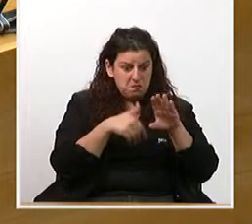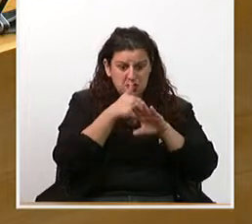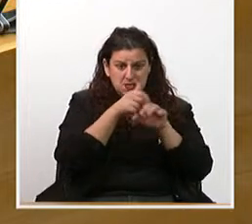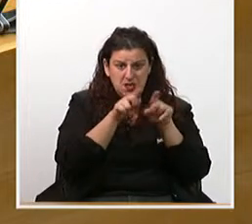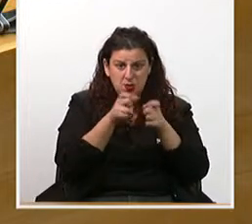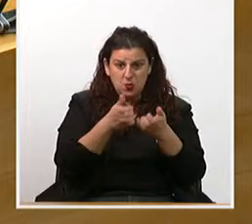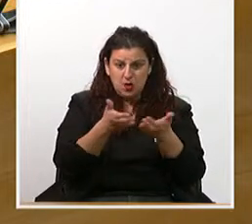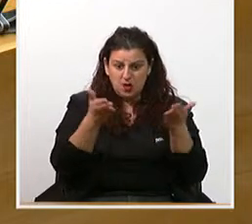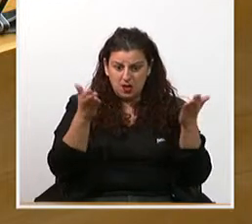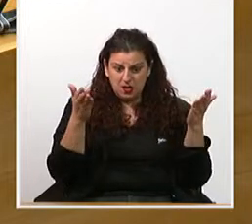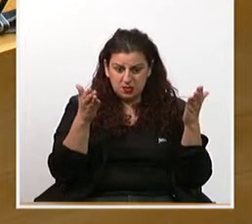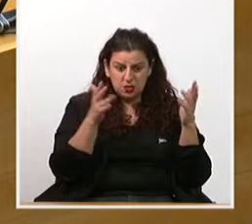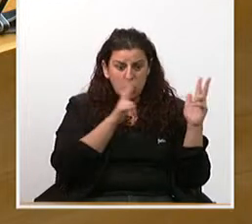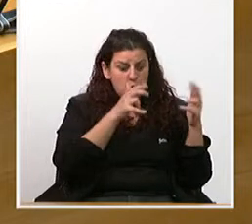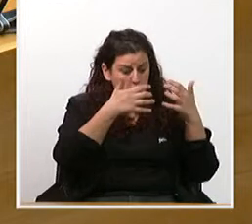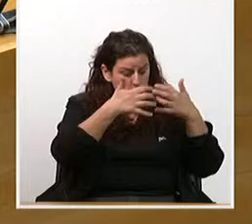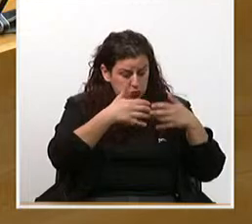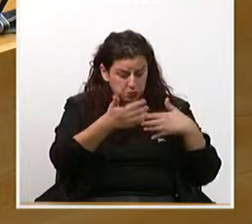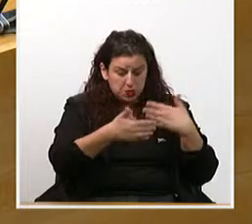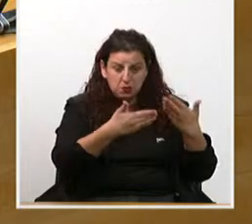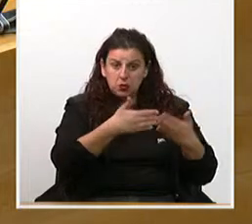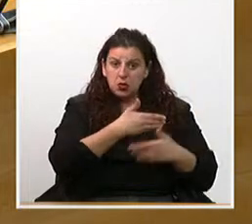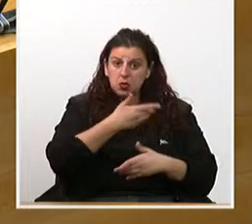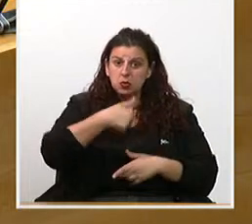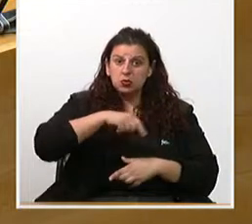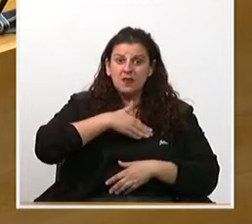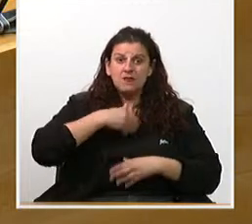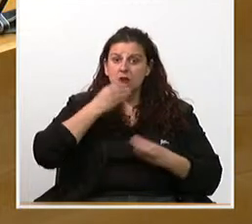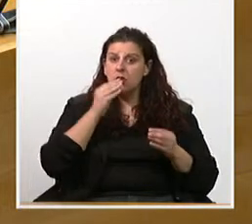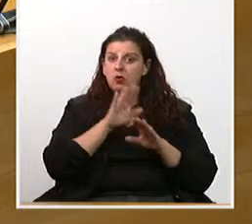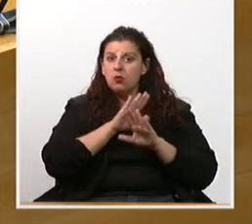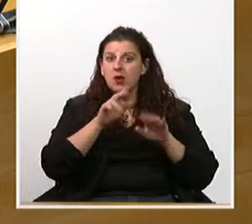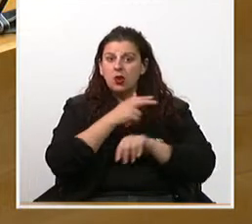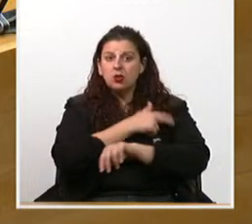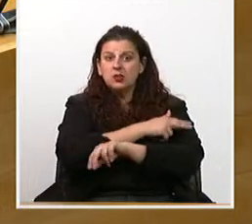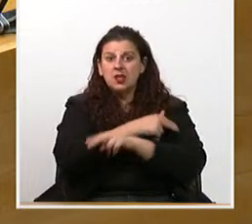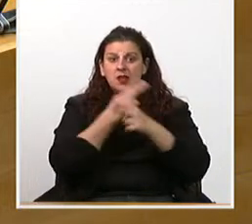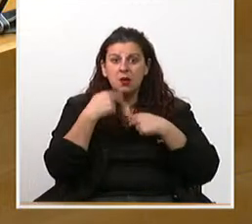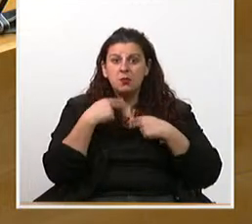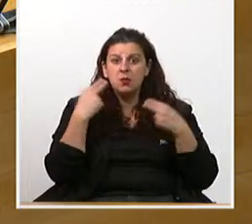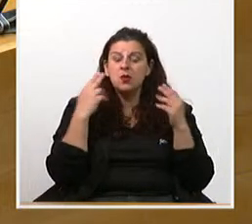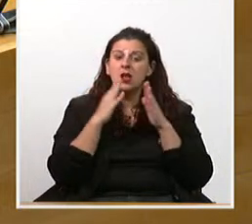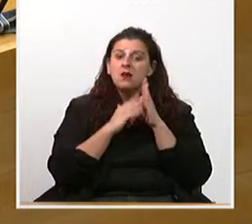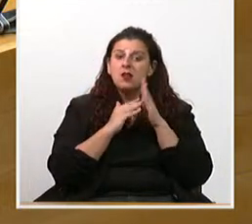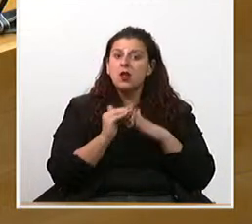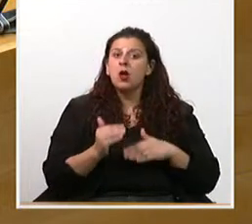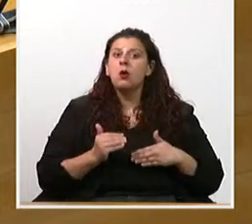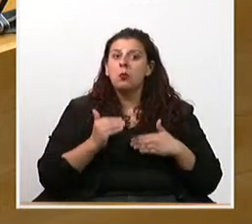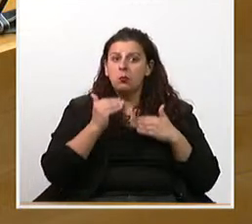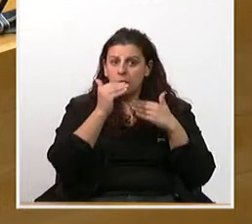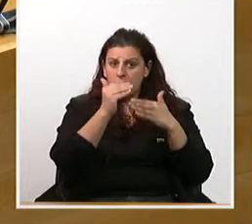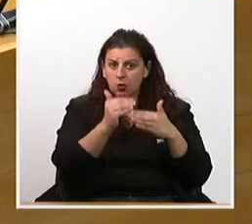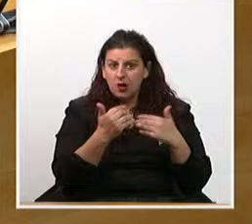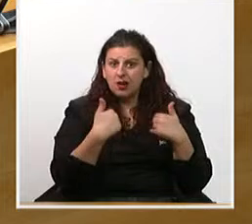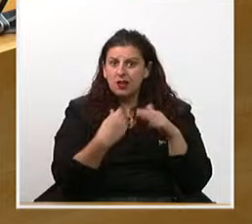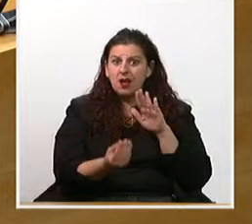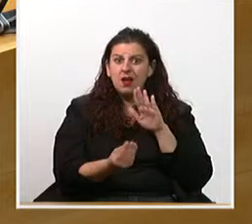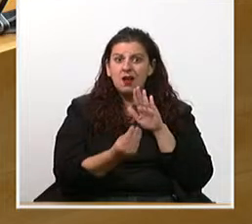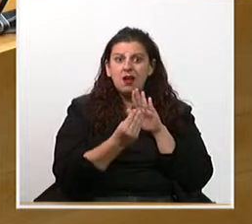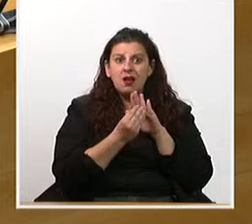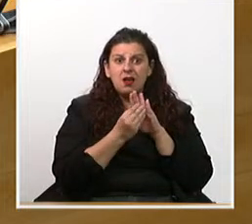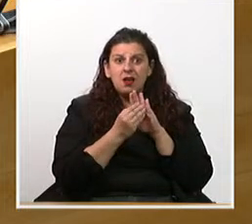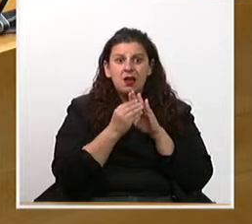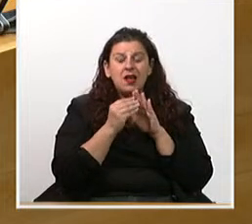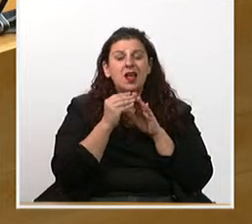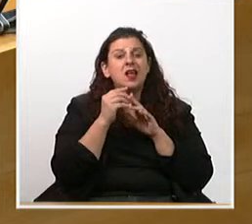funciona un hospital como queremos lo mejor para la sanidad pública valenciana lo vamos a prorrogar lo estamos controlando y nuestro Trío nuestra triología es muy clara